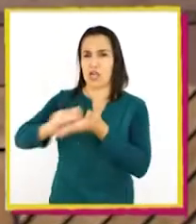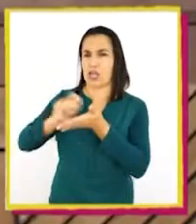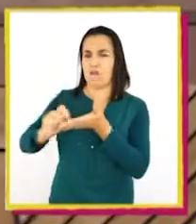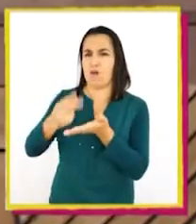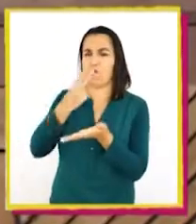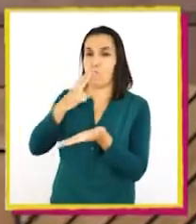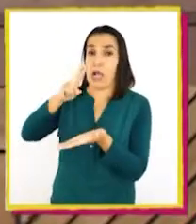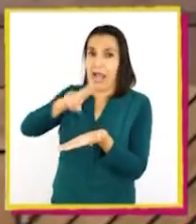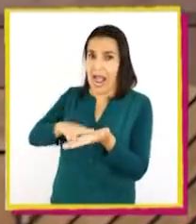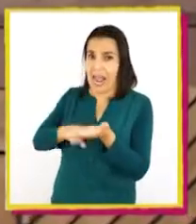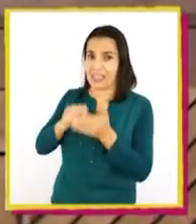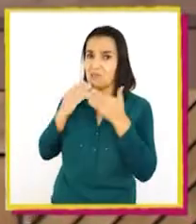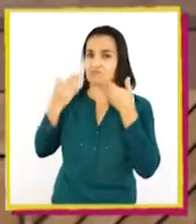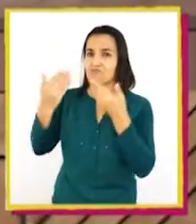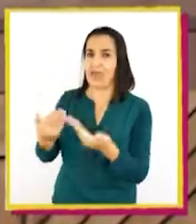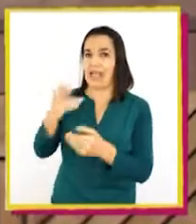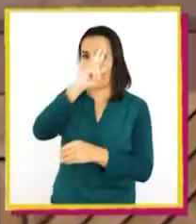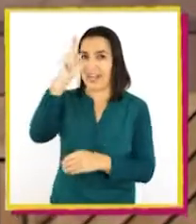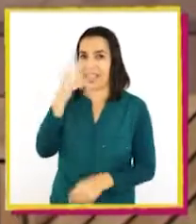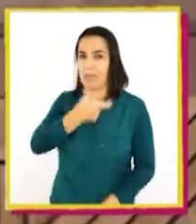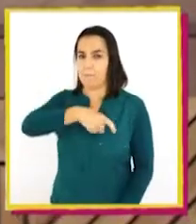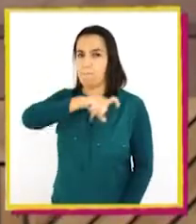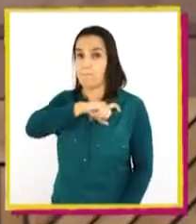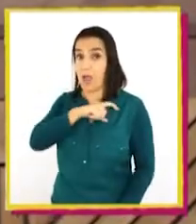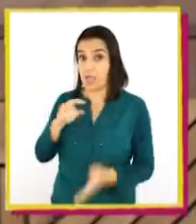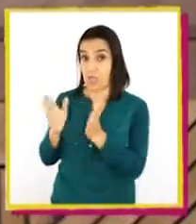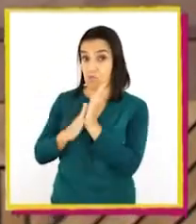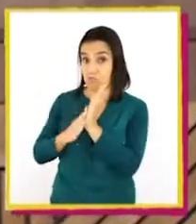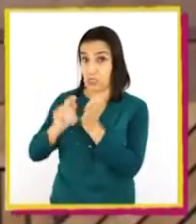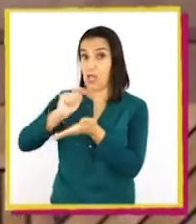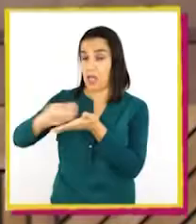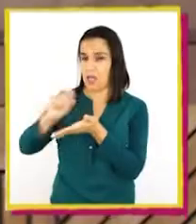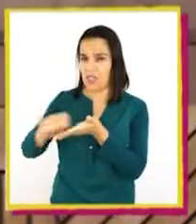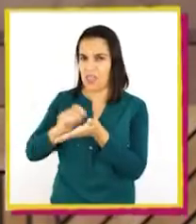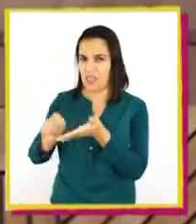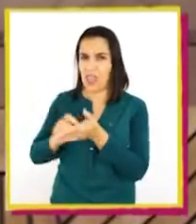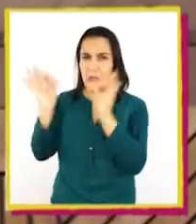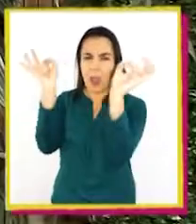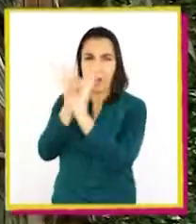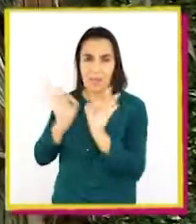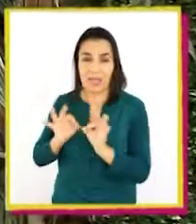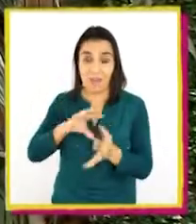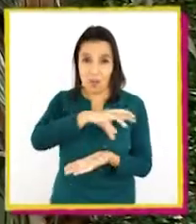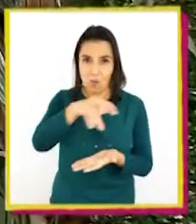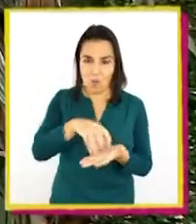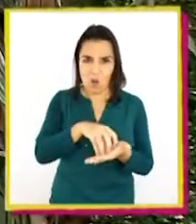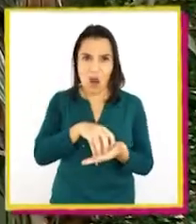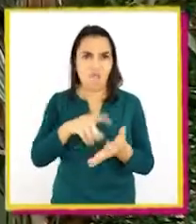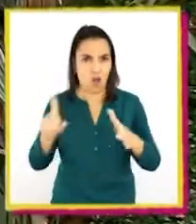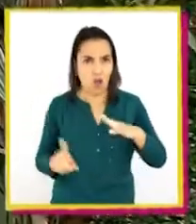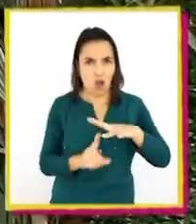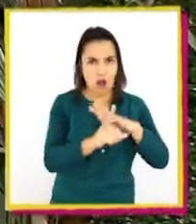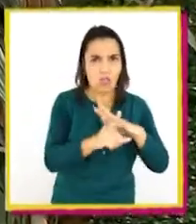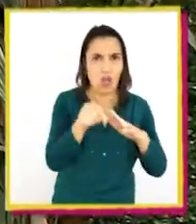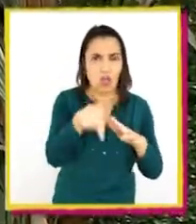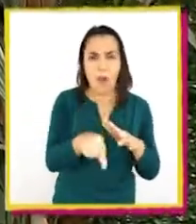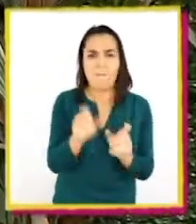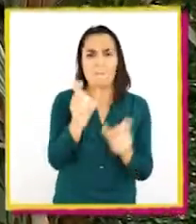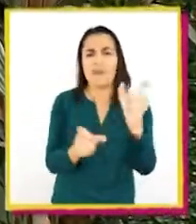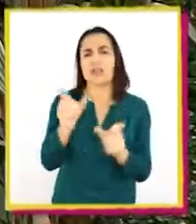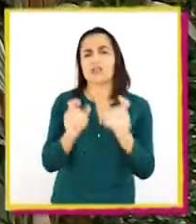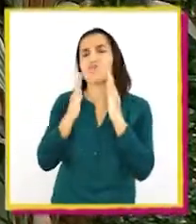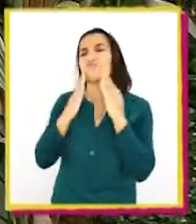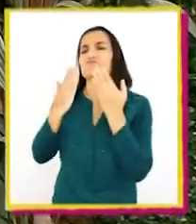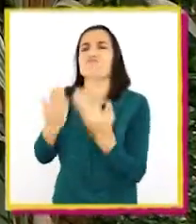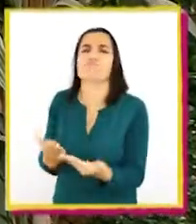escribió muchas cartas a los reyes de España y en ellas contaba que los pueblos originarios eran personas muy generosas y de gran corazón, que